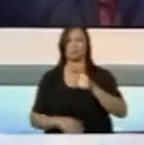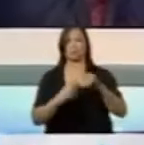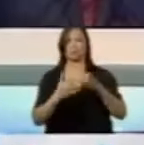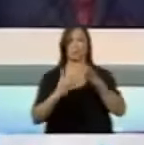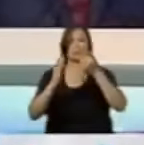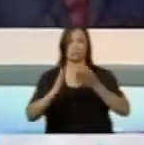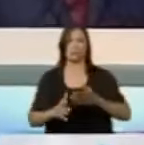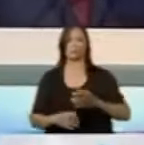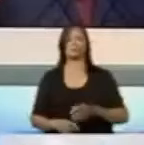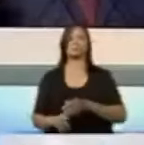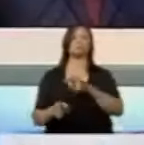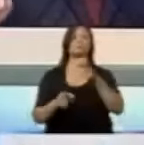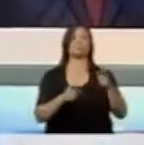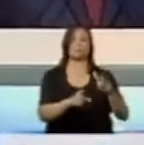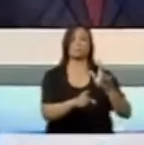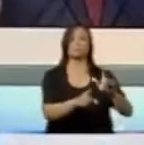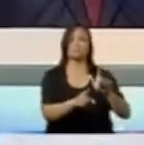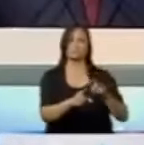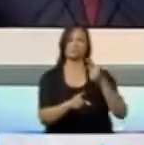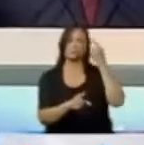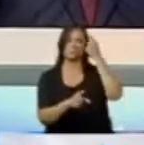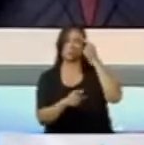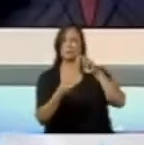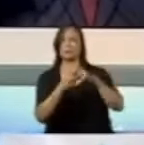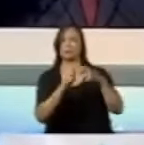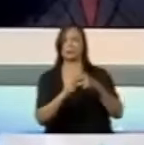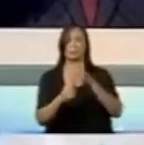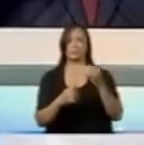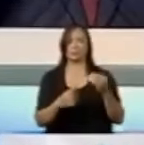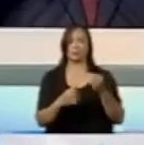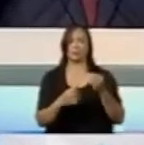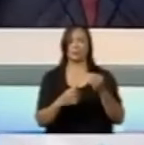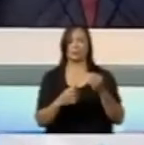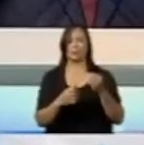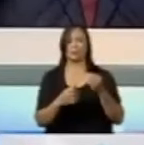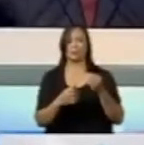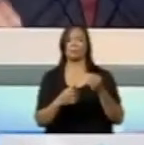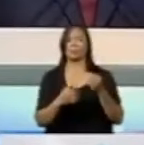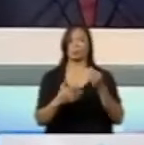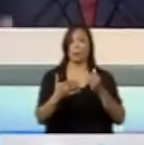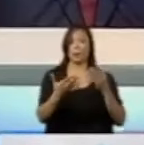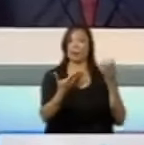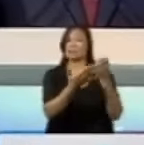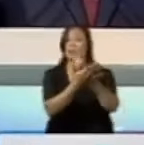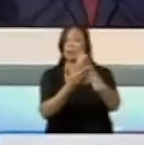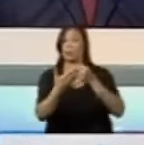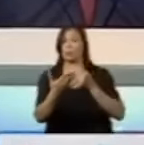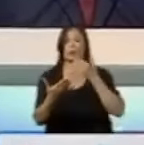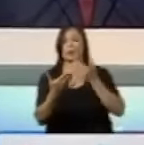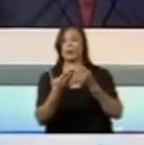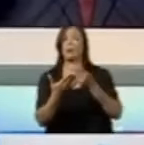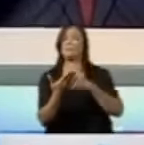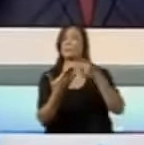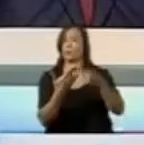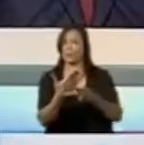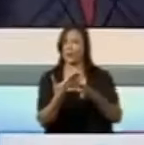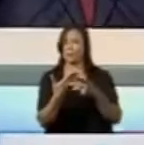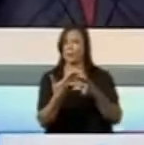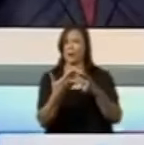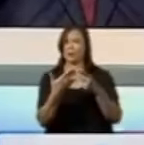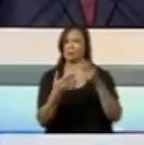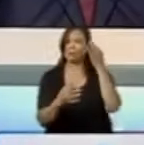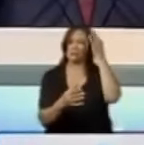todos los dominicanos. Candidato Fernández. Sí, pienso que el problema fundamental para no haber alcanzado la calidad estaba en que no había un plan claro, no había